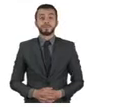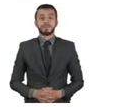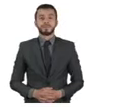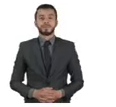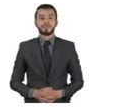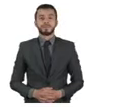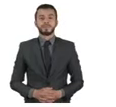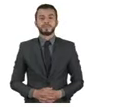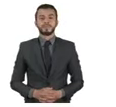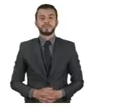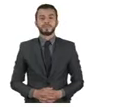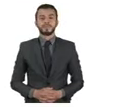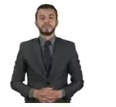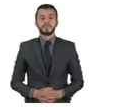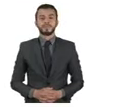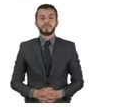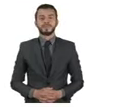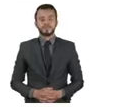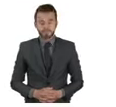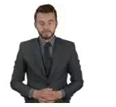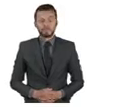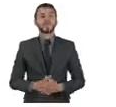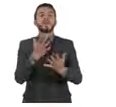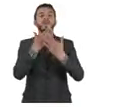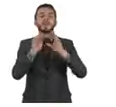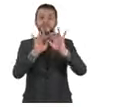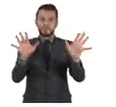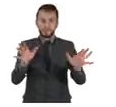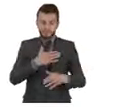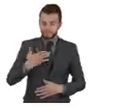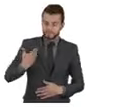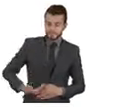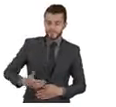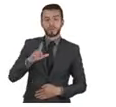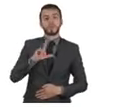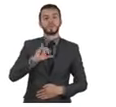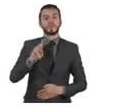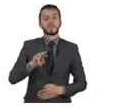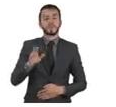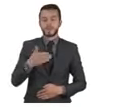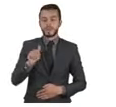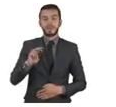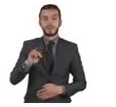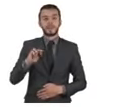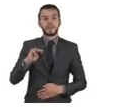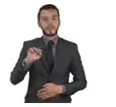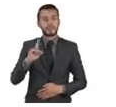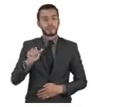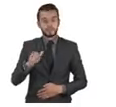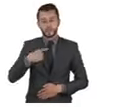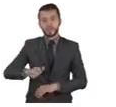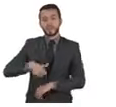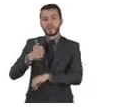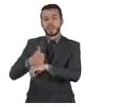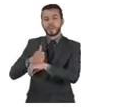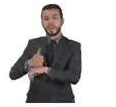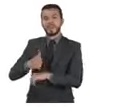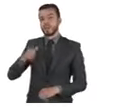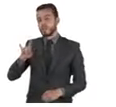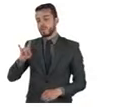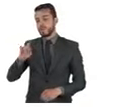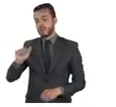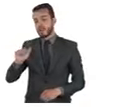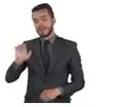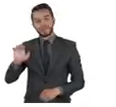No me quedo tan bien. Buenos días para todos. Mi nombre es Luz Amanda Camacho Sánchez, soy la directora de la UAS. Voy a empezar por decir que